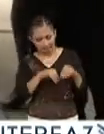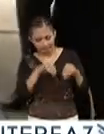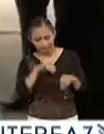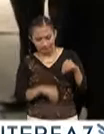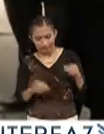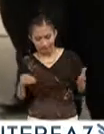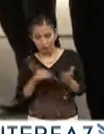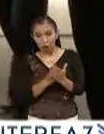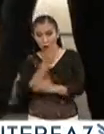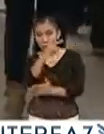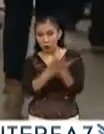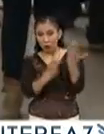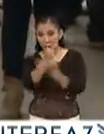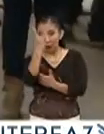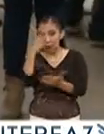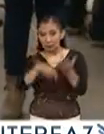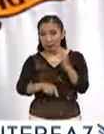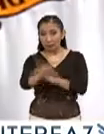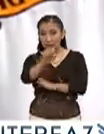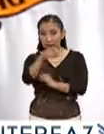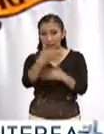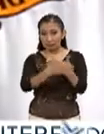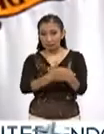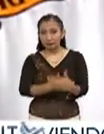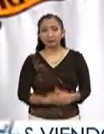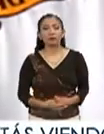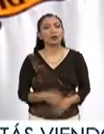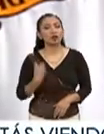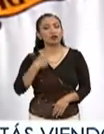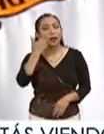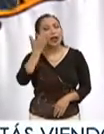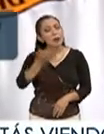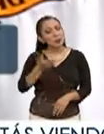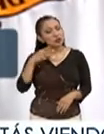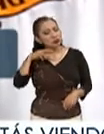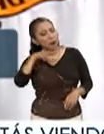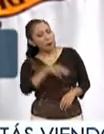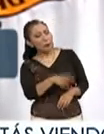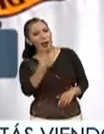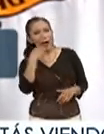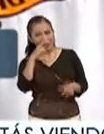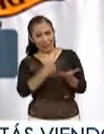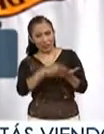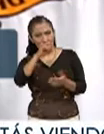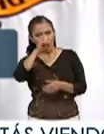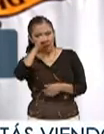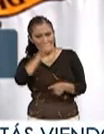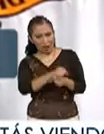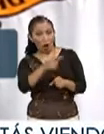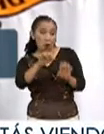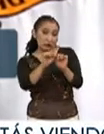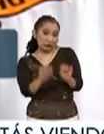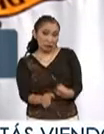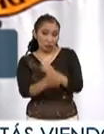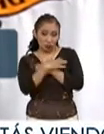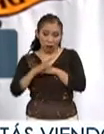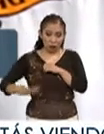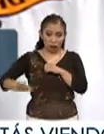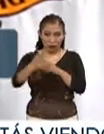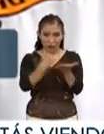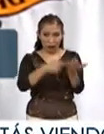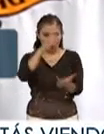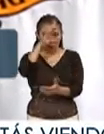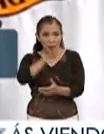la implementación del programa para 2020. Queremos ser una secretaría o un sistema educativo en